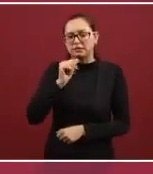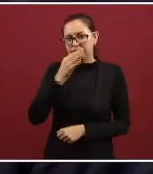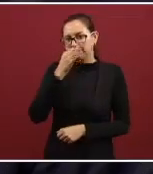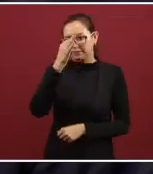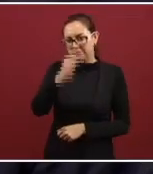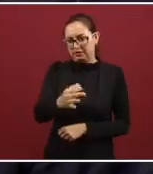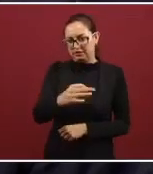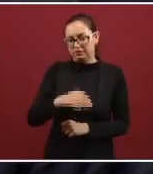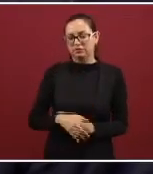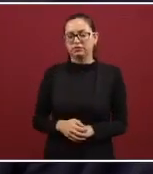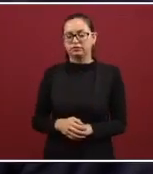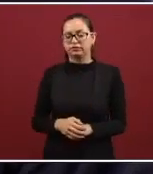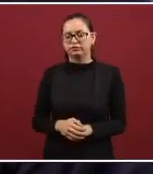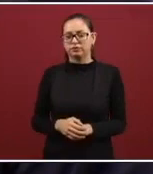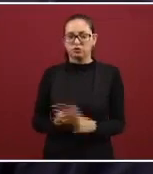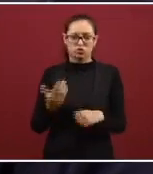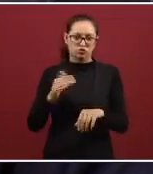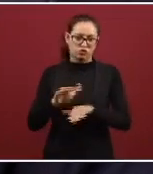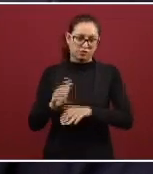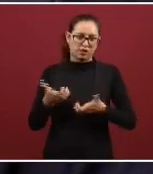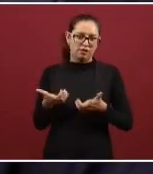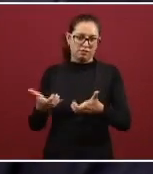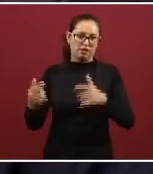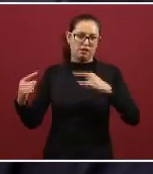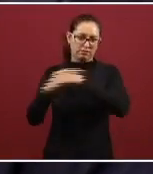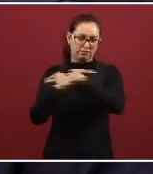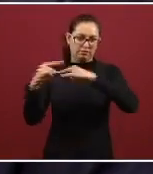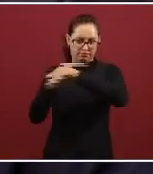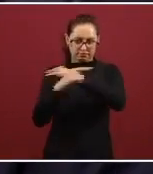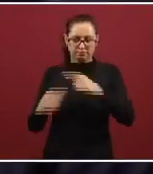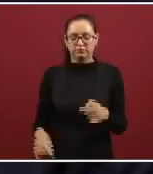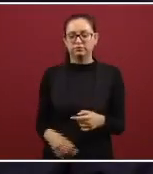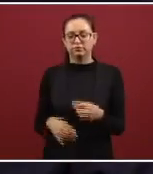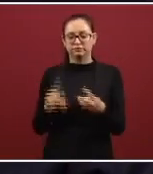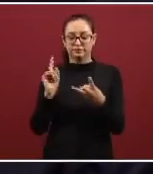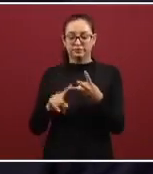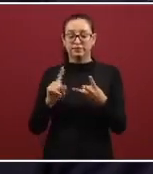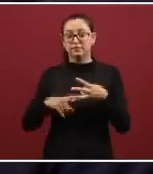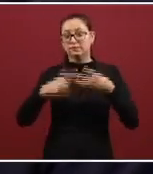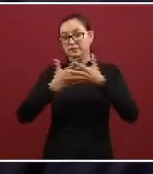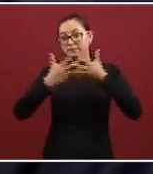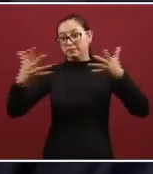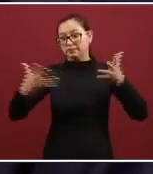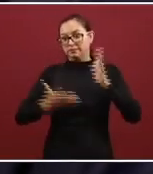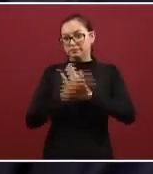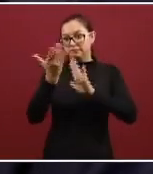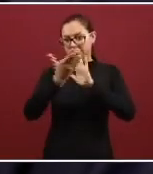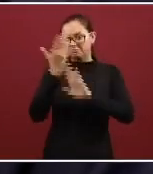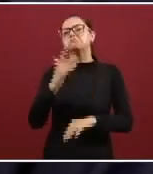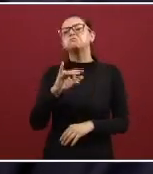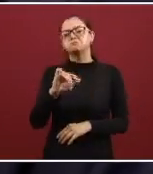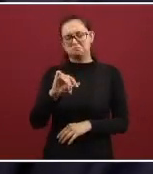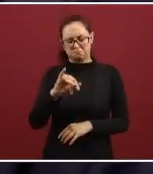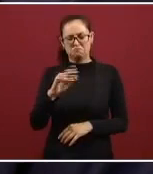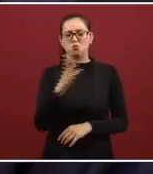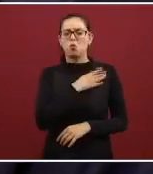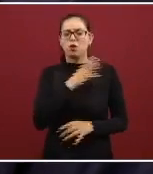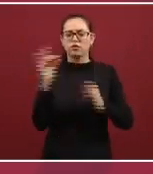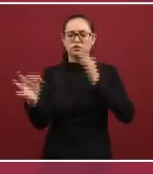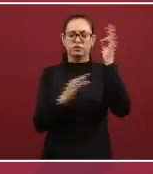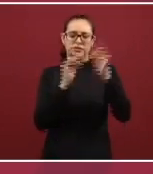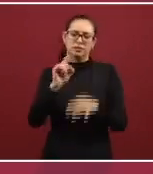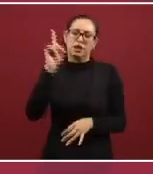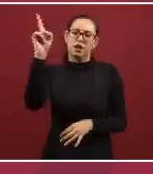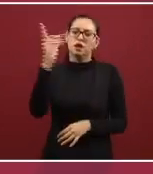digo a ustedes sobre esta carretera. Y sobre las obras, sí, una buena noticia para Sonora.